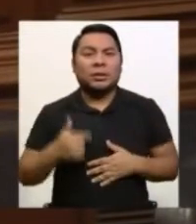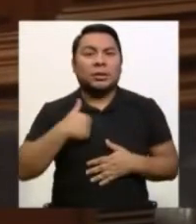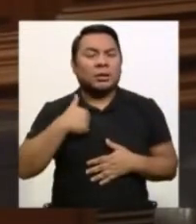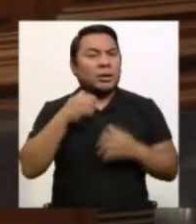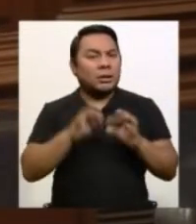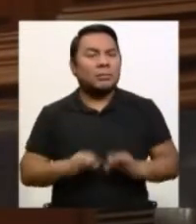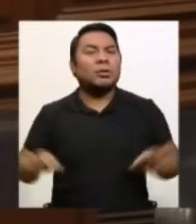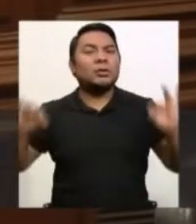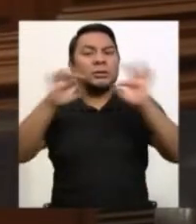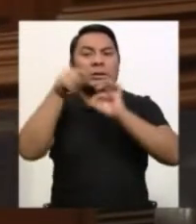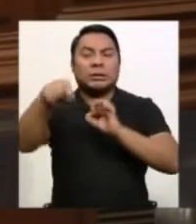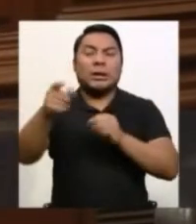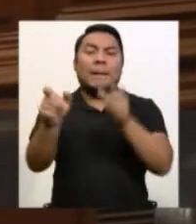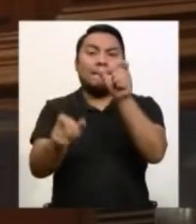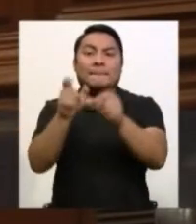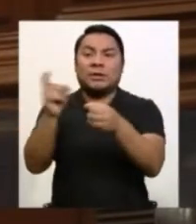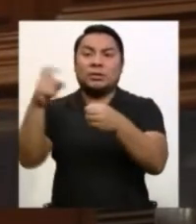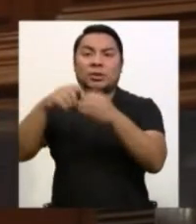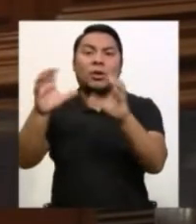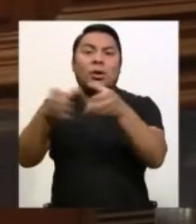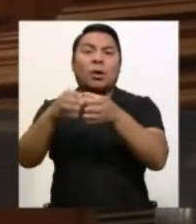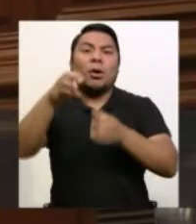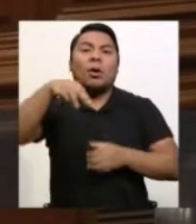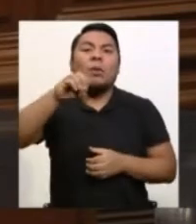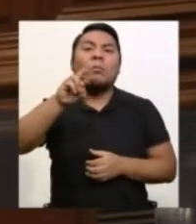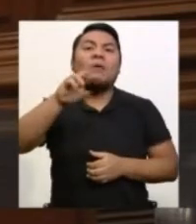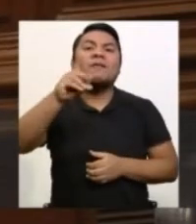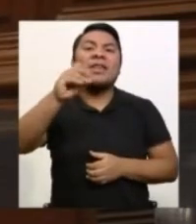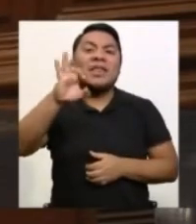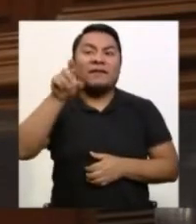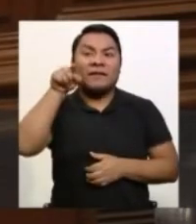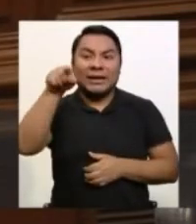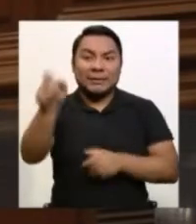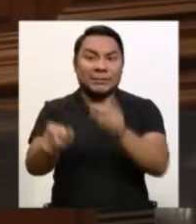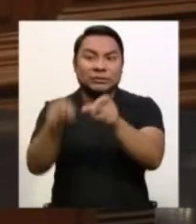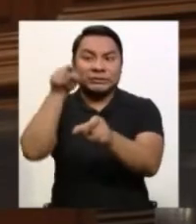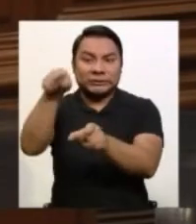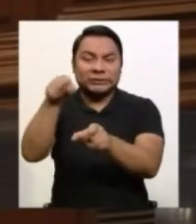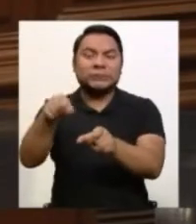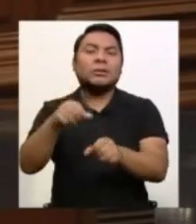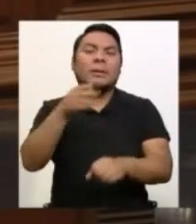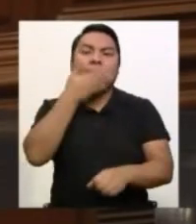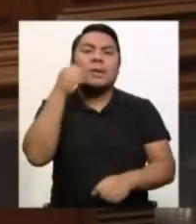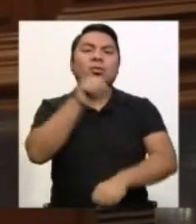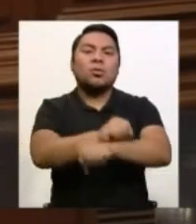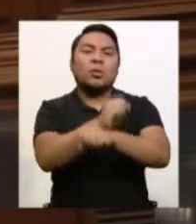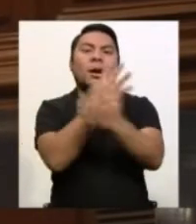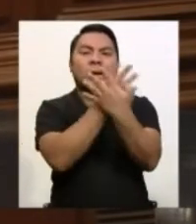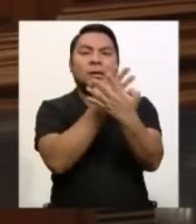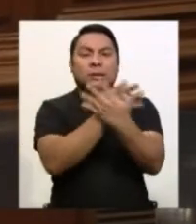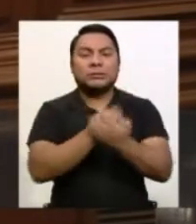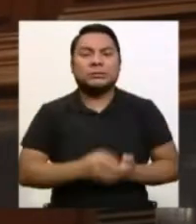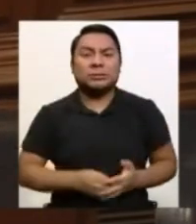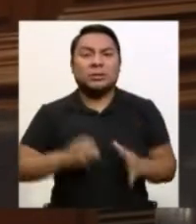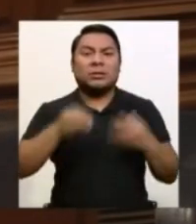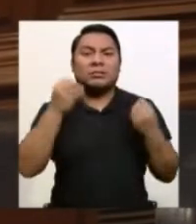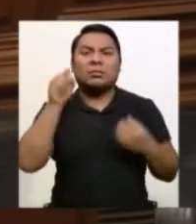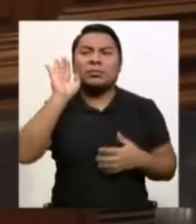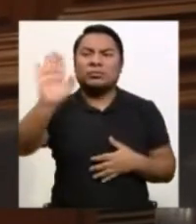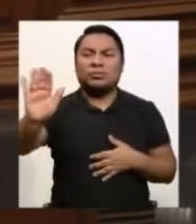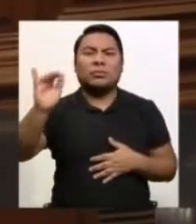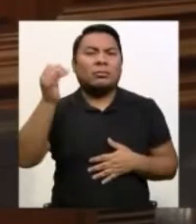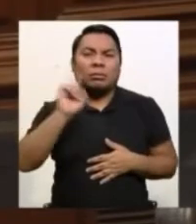del Movadef terminen en la cárcel. Y no por un problema, y no por una actitud